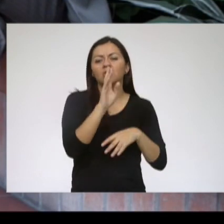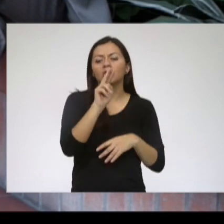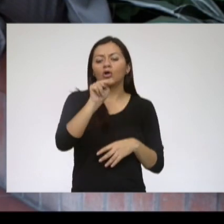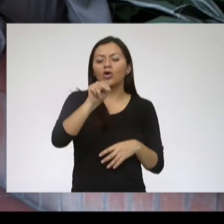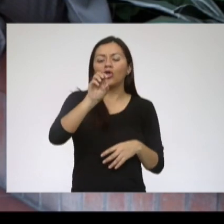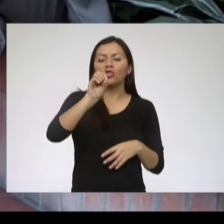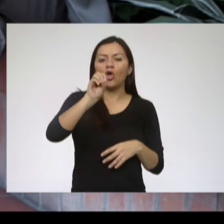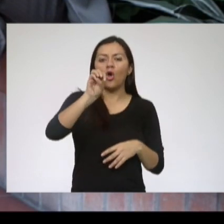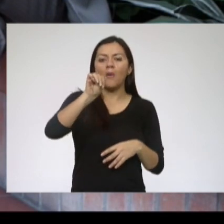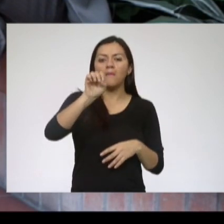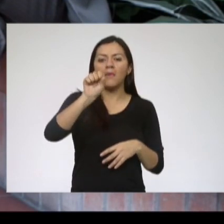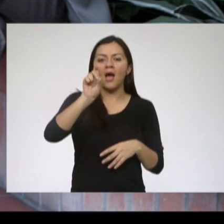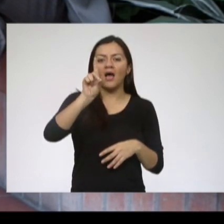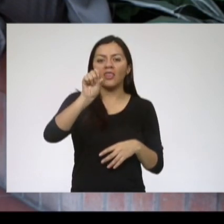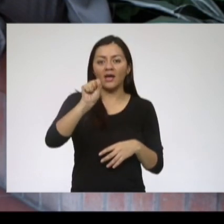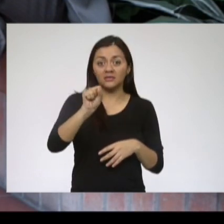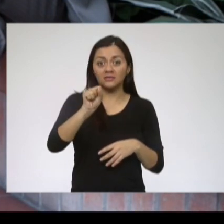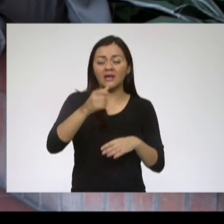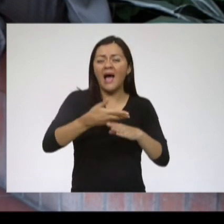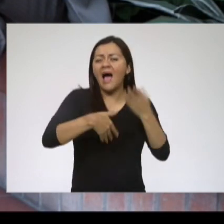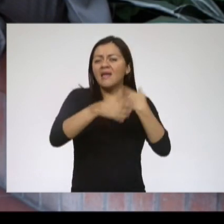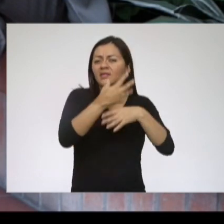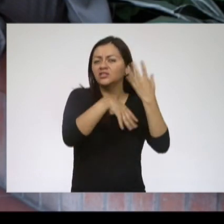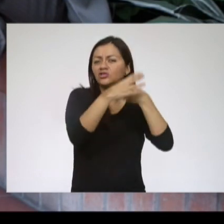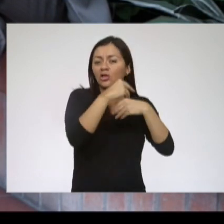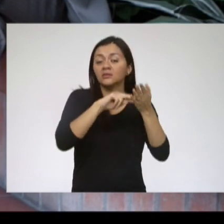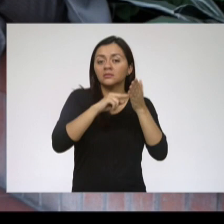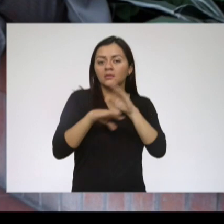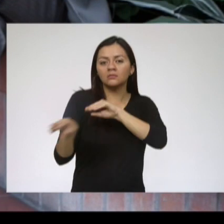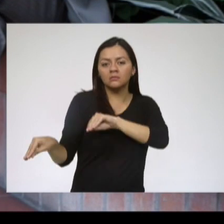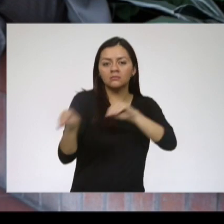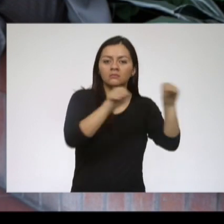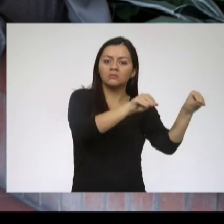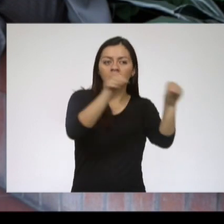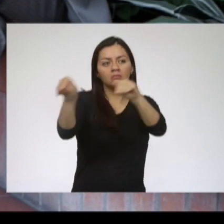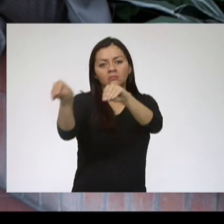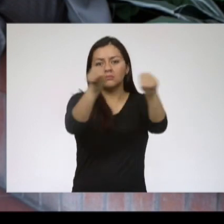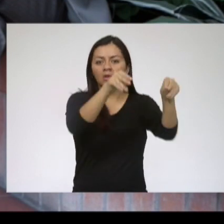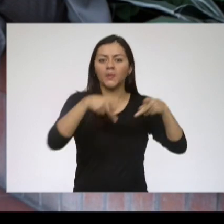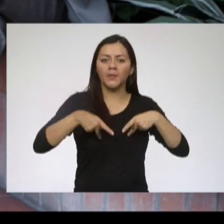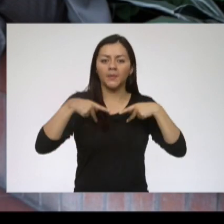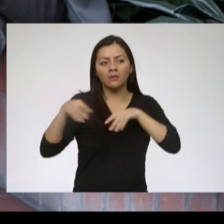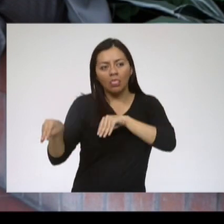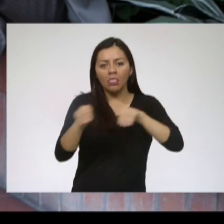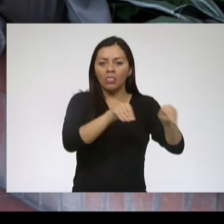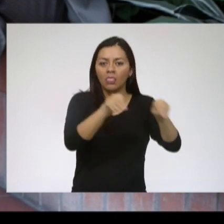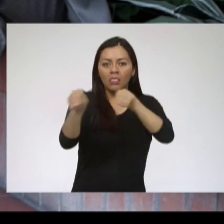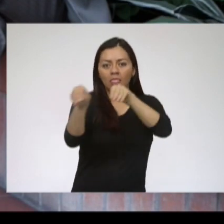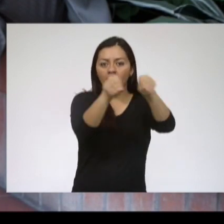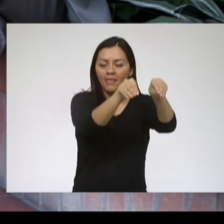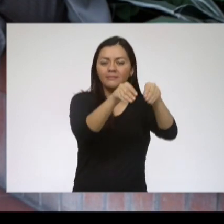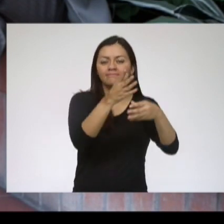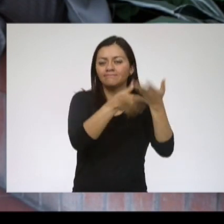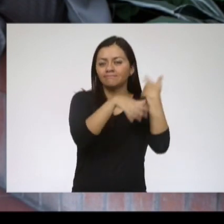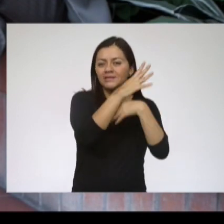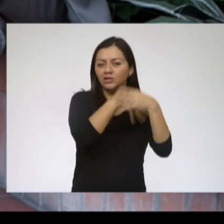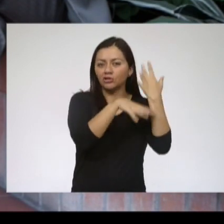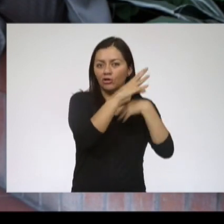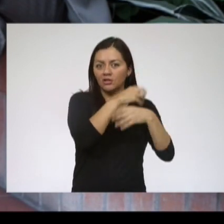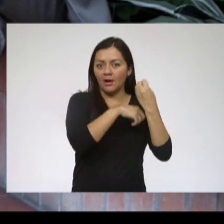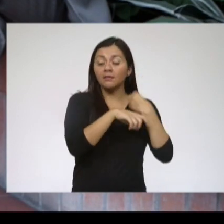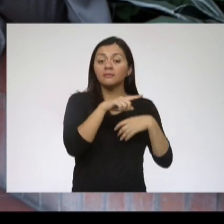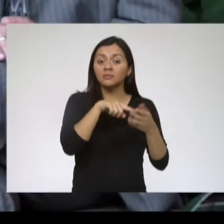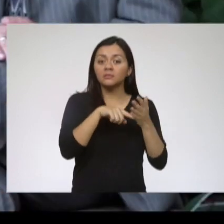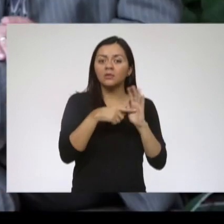nómadas hasta la actualidad, y yo no creo que la migración se dé solamente porque hay problemas económicos